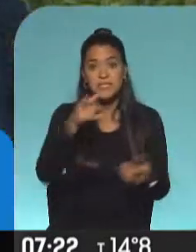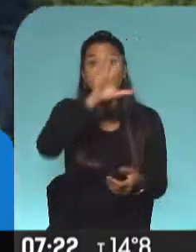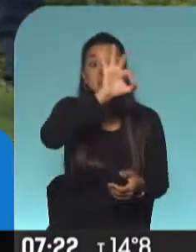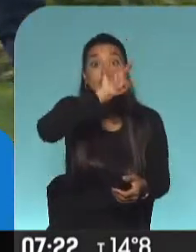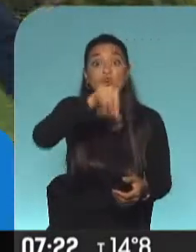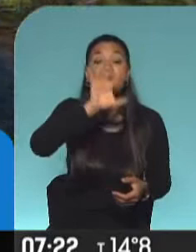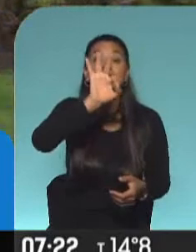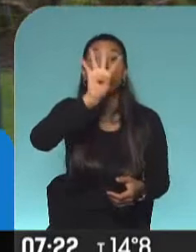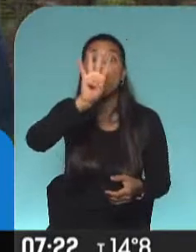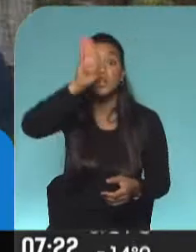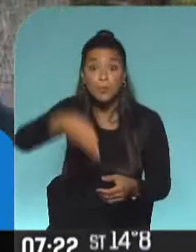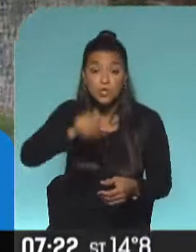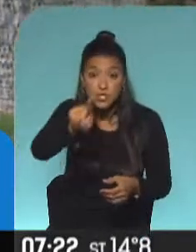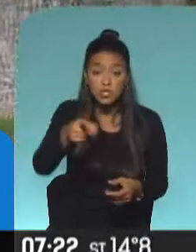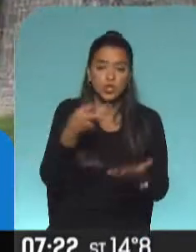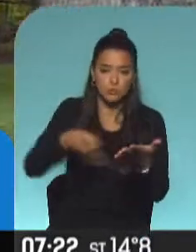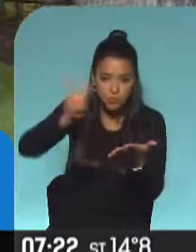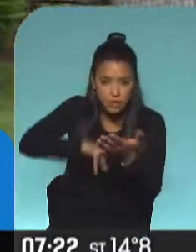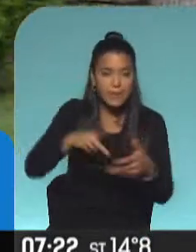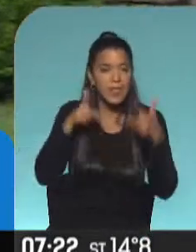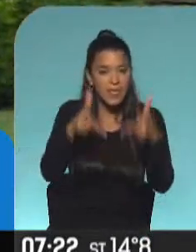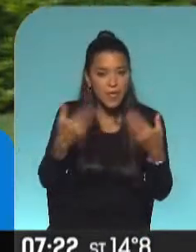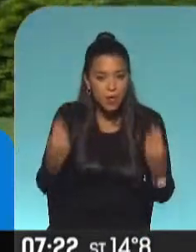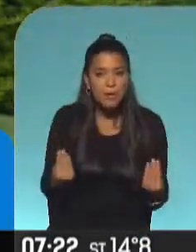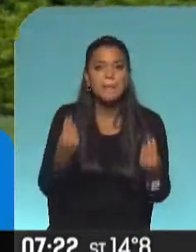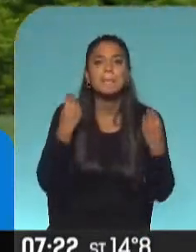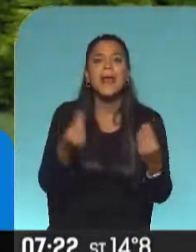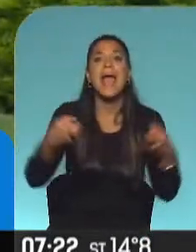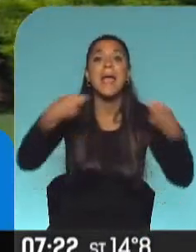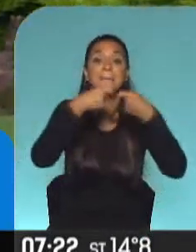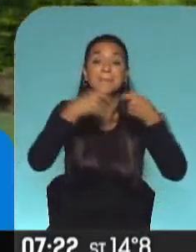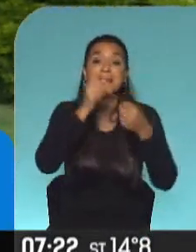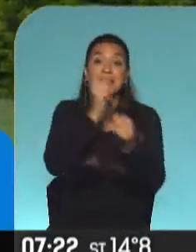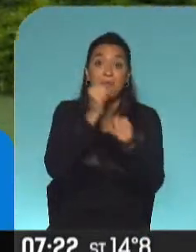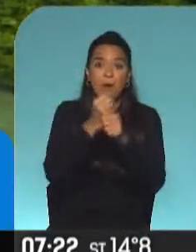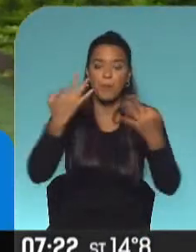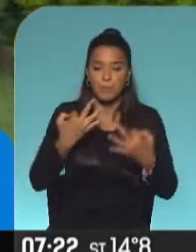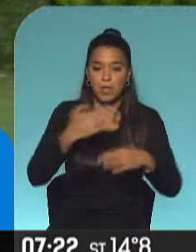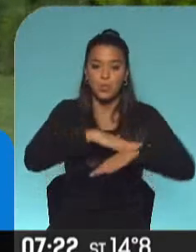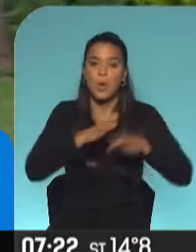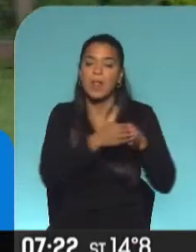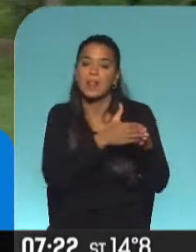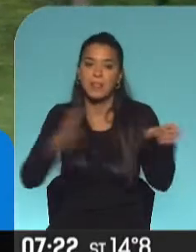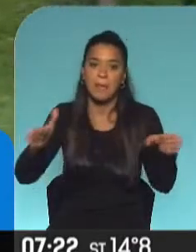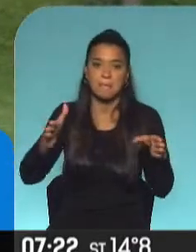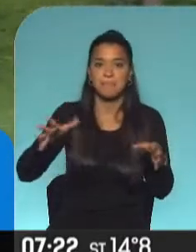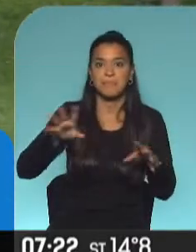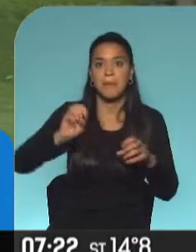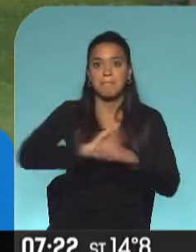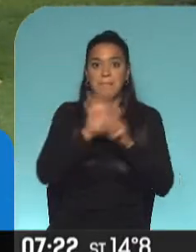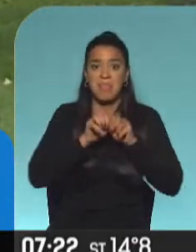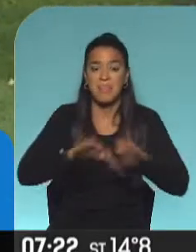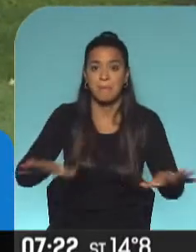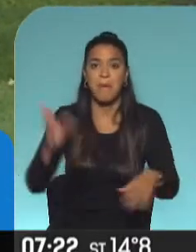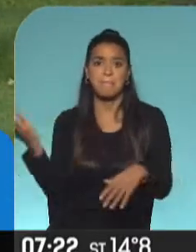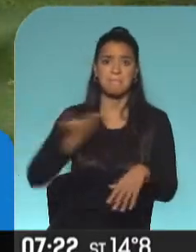004 de los repito varias veces es para las empresas que trabajaron bien en pandemia entonces no perjudica a